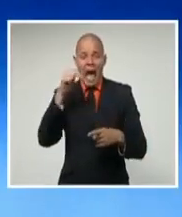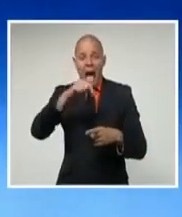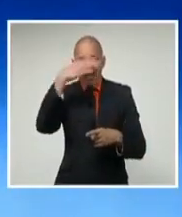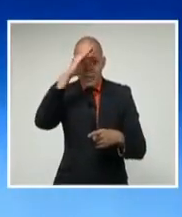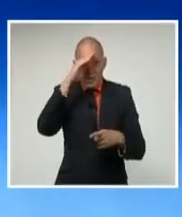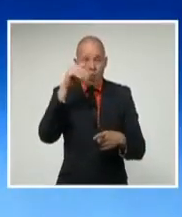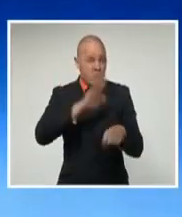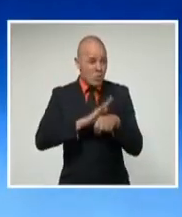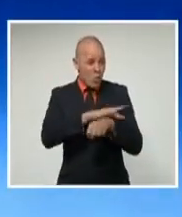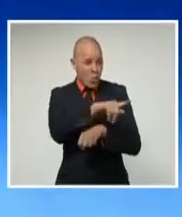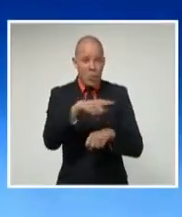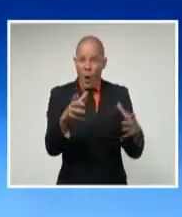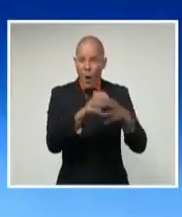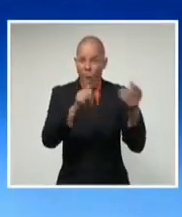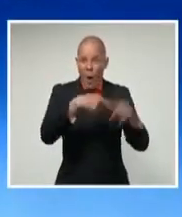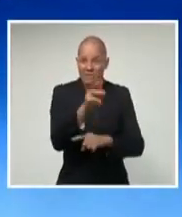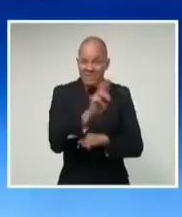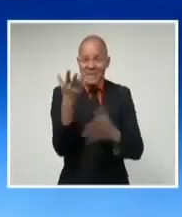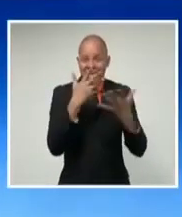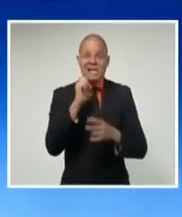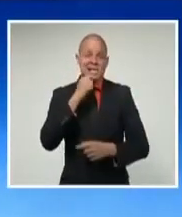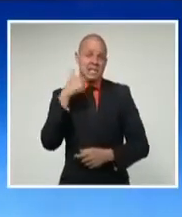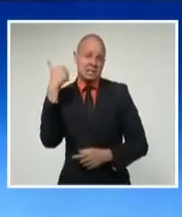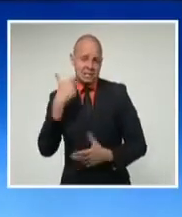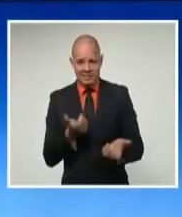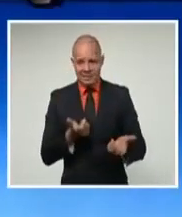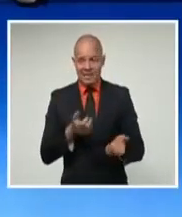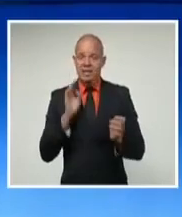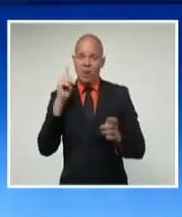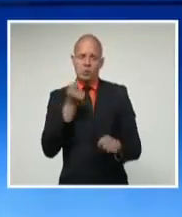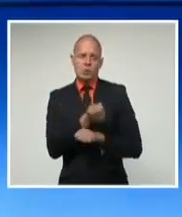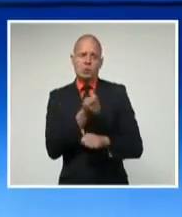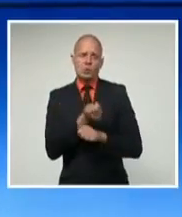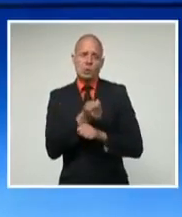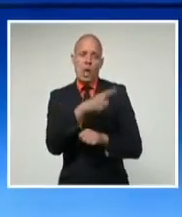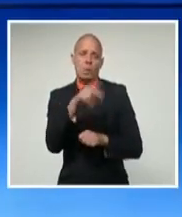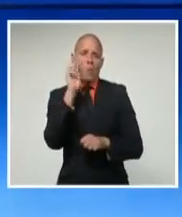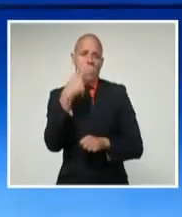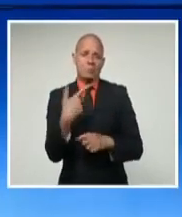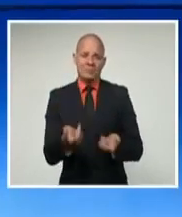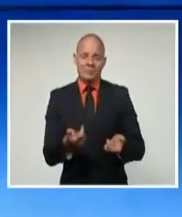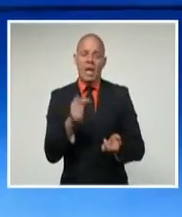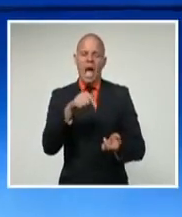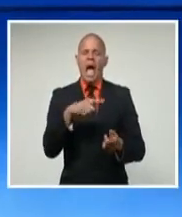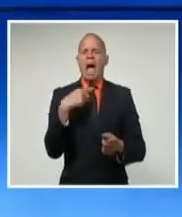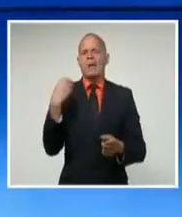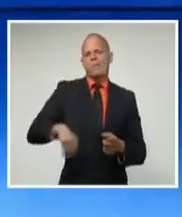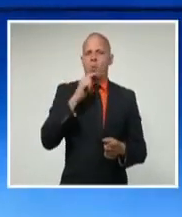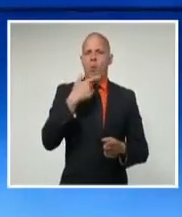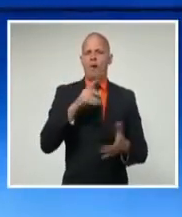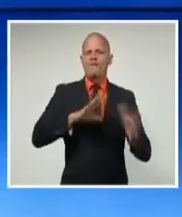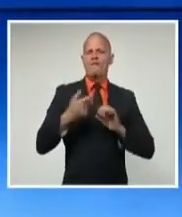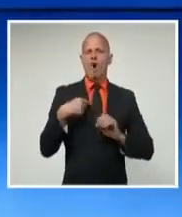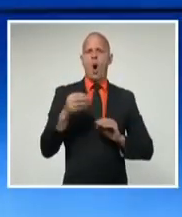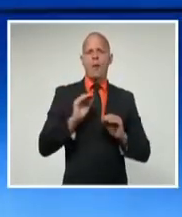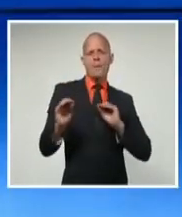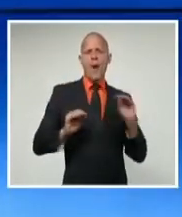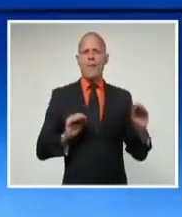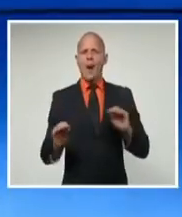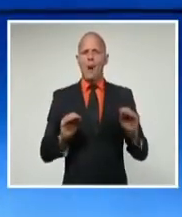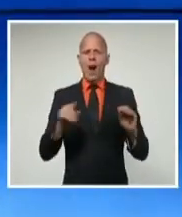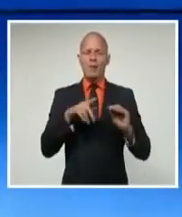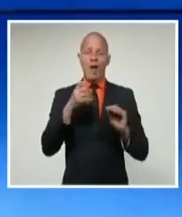Cuba. O sea, ir haciendo cosas por aquí para irse ganando el currículum con los de allá. Y una vez captados, ya ustedes saben,